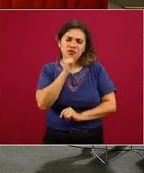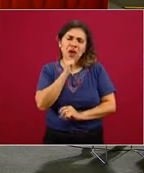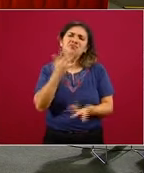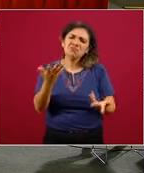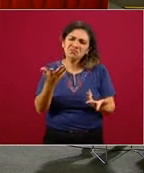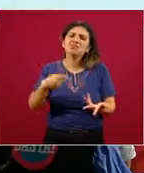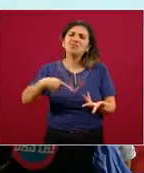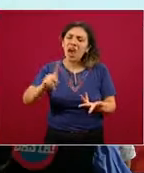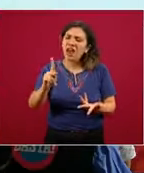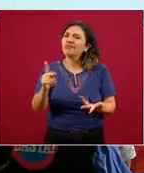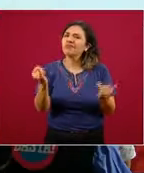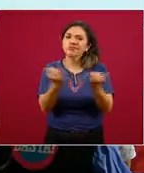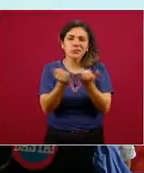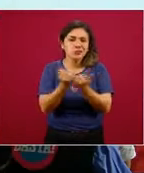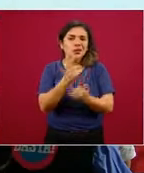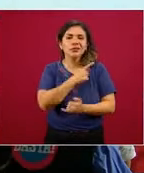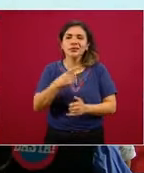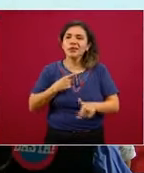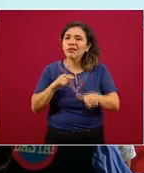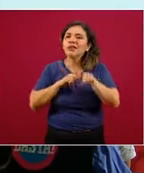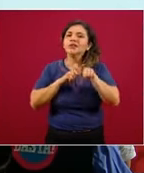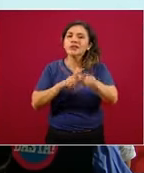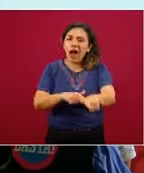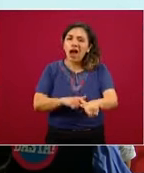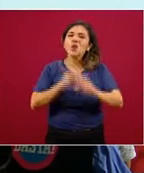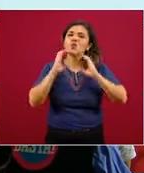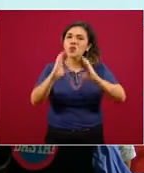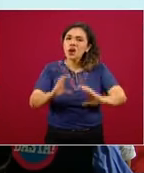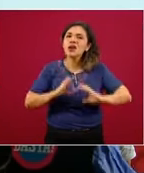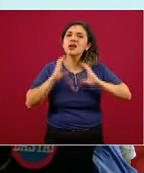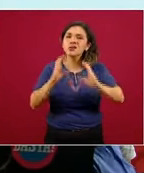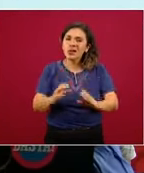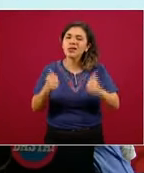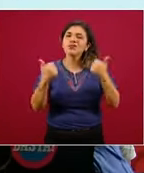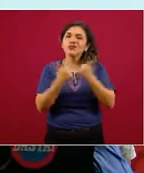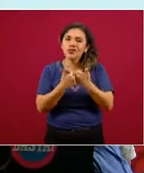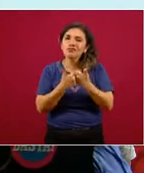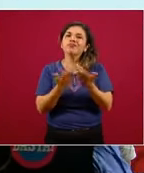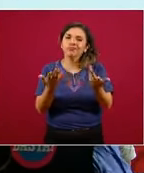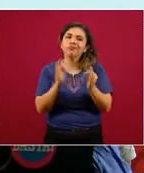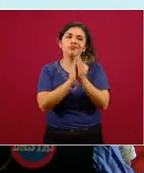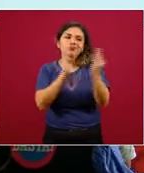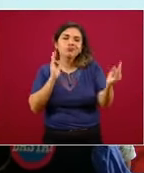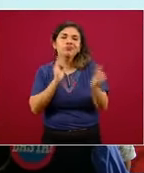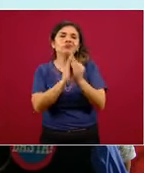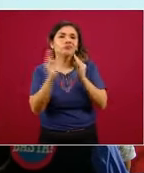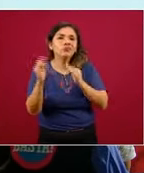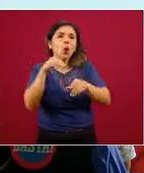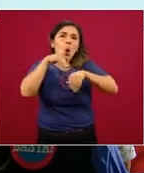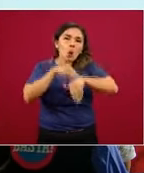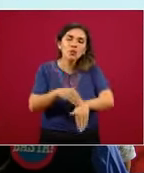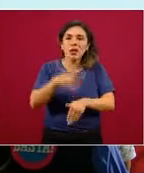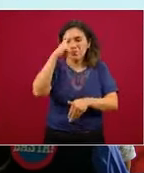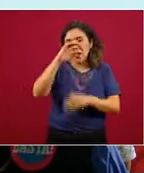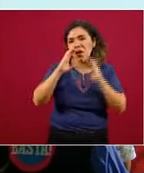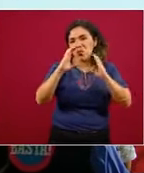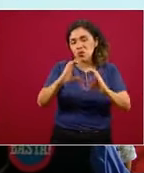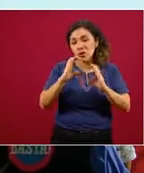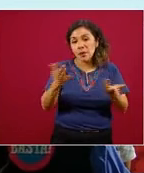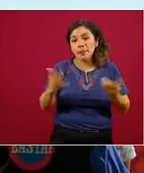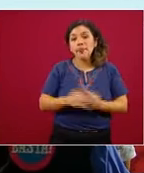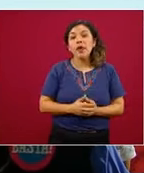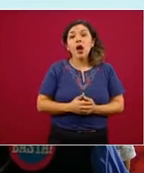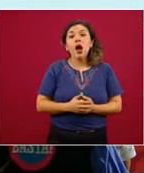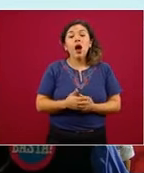semanas, pero de todas maneras hay que seguir cuidando y manteniendo lógicamente las acciones de prevención.